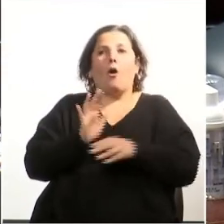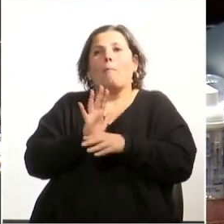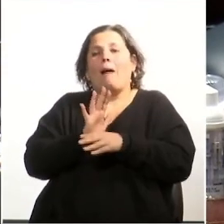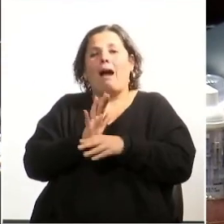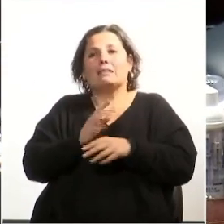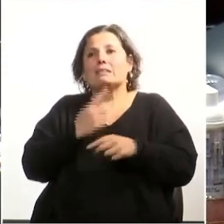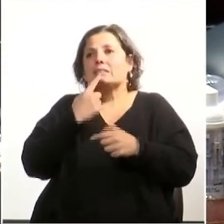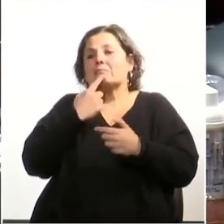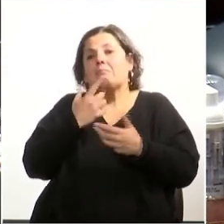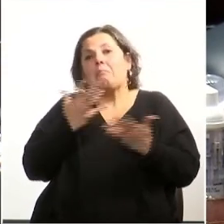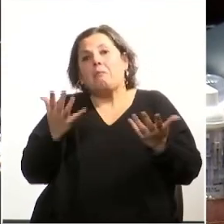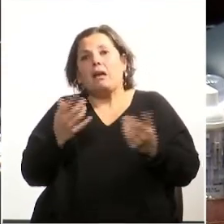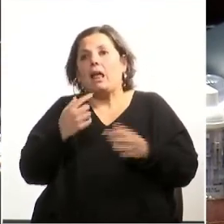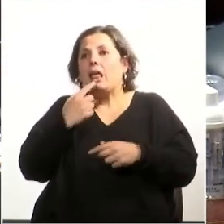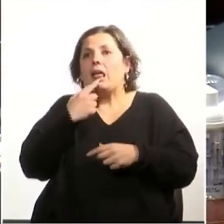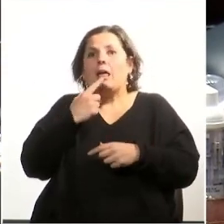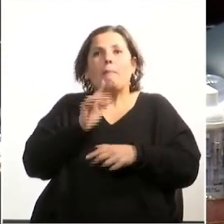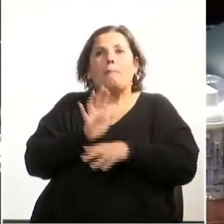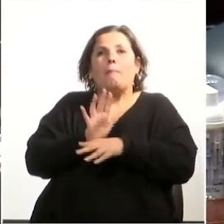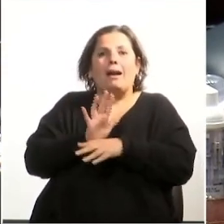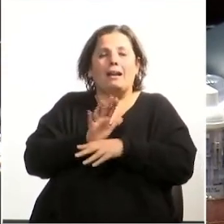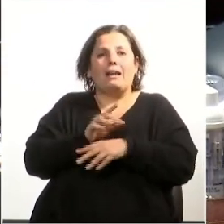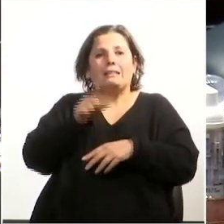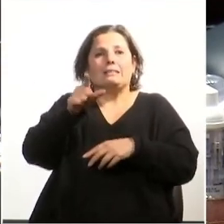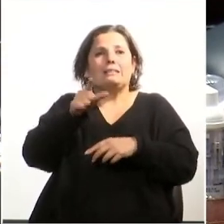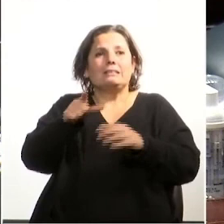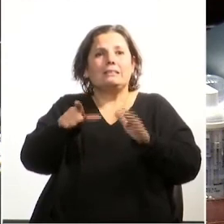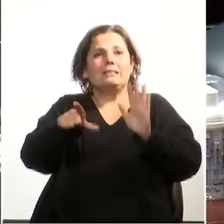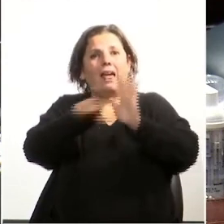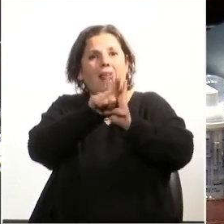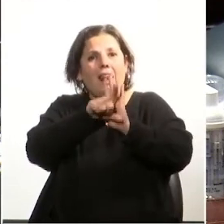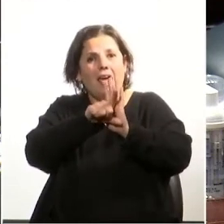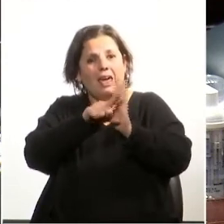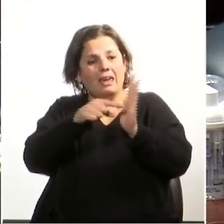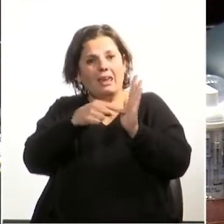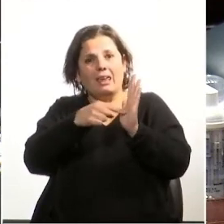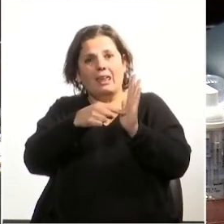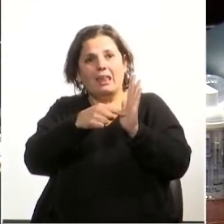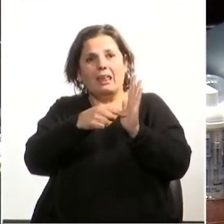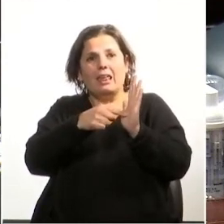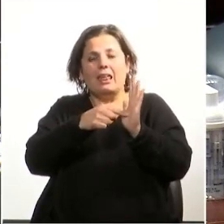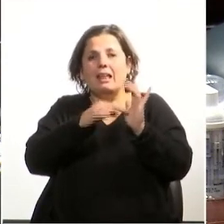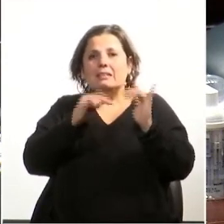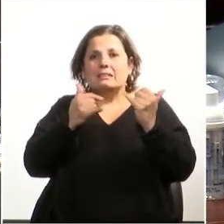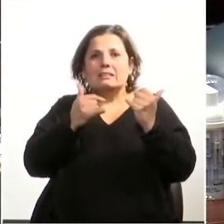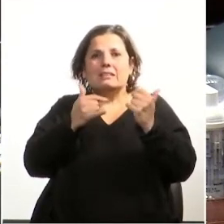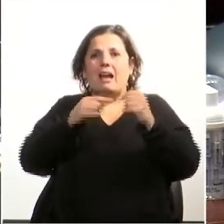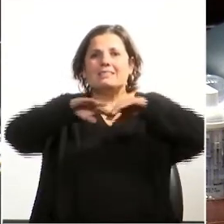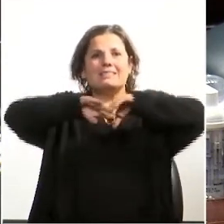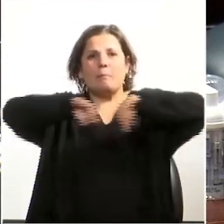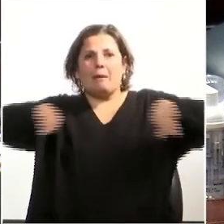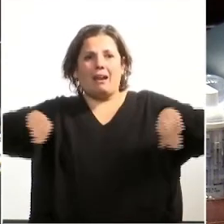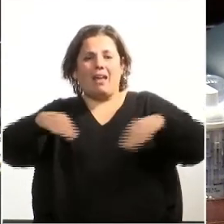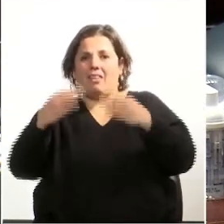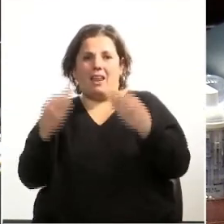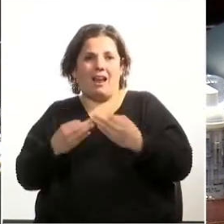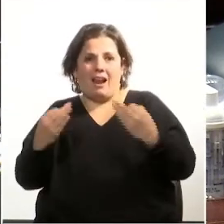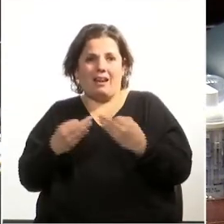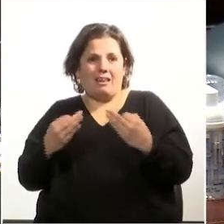bizantinismo, donde la legislación está disociada de la